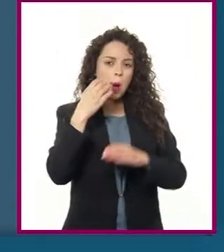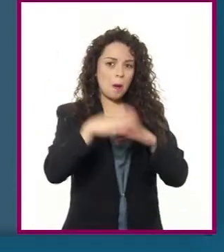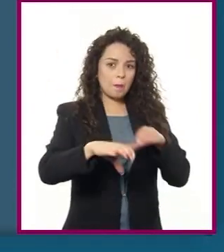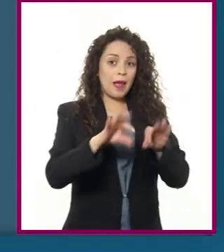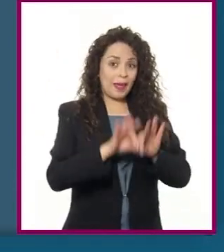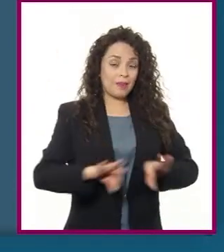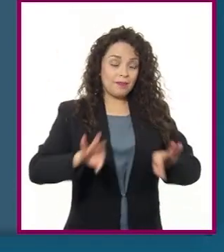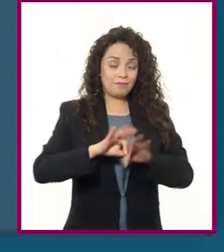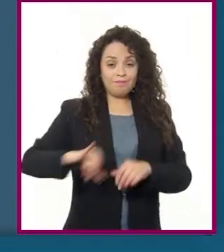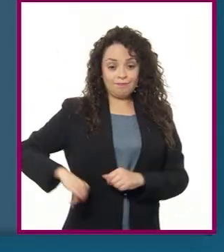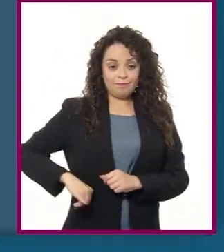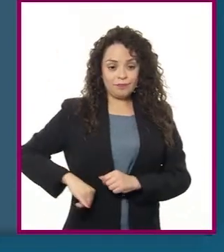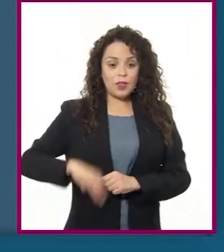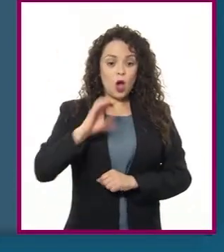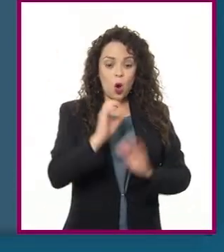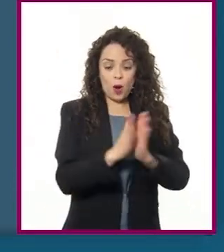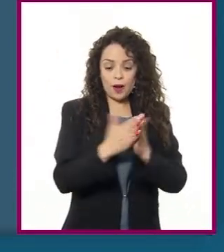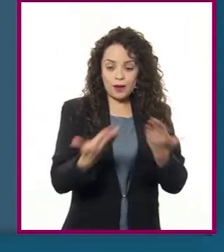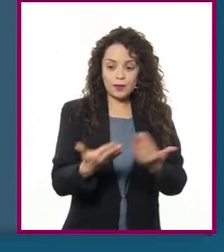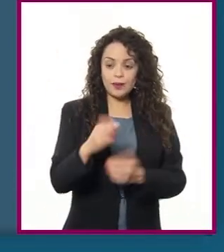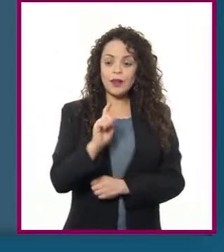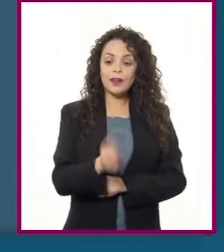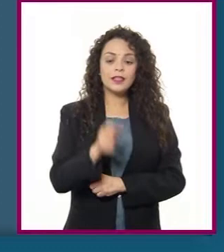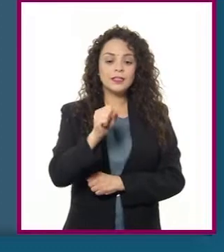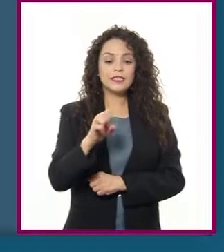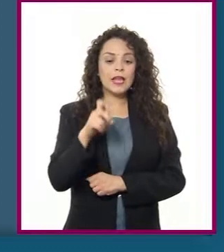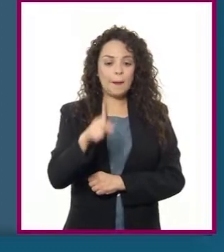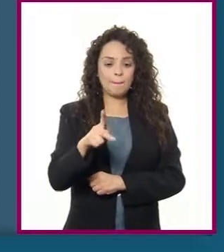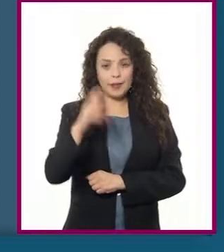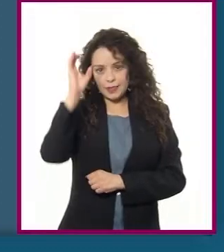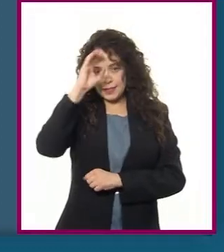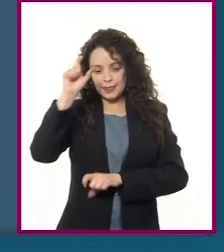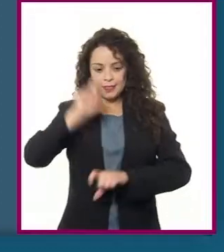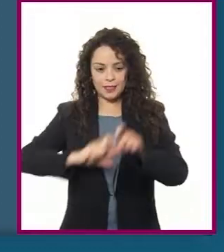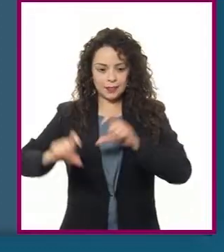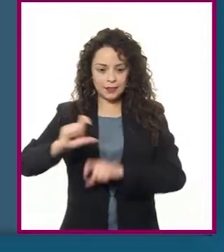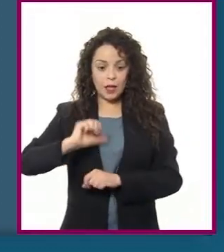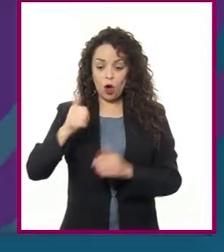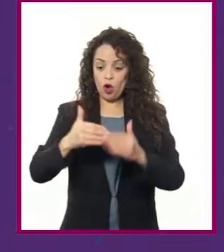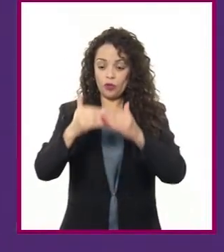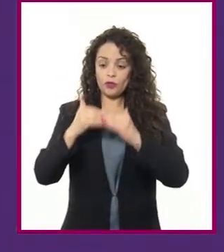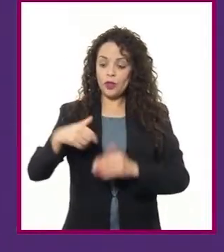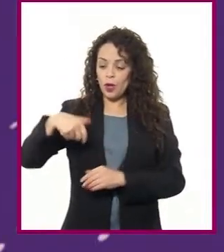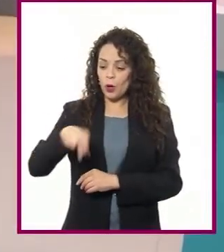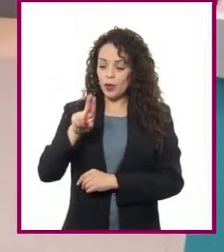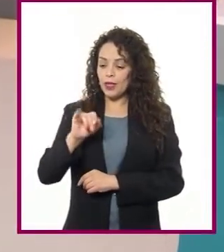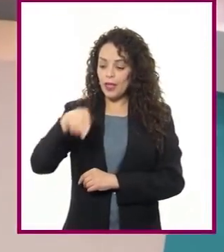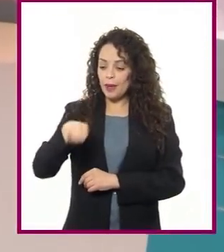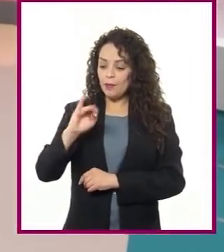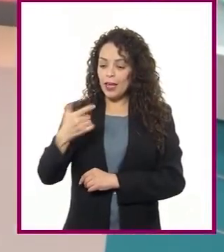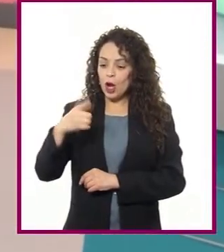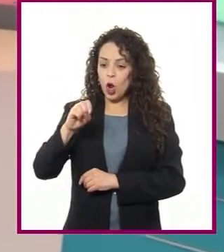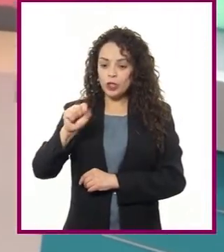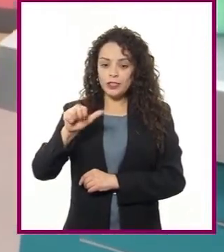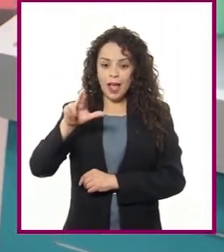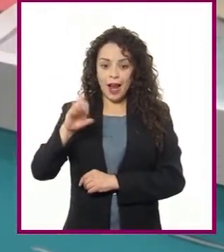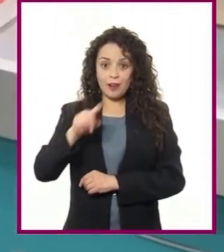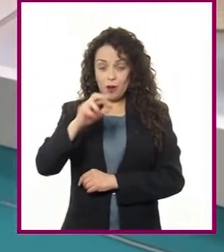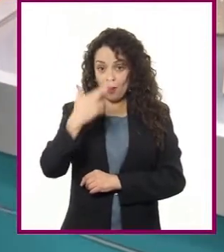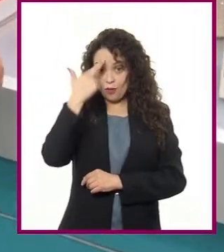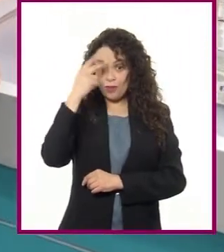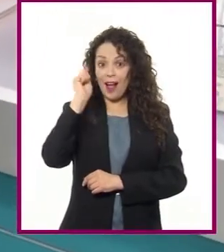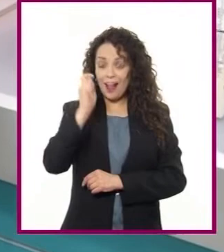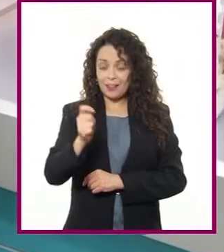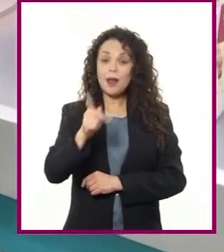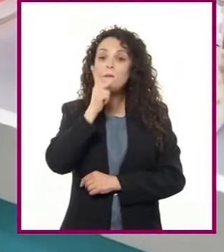libro de texto Ciencias Química. No olviden su quimiglosario. ¿Lo han estado trabajando? Recuerden que es una vía rápida para